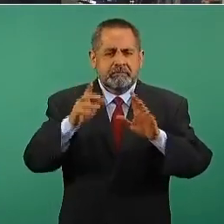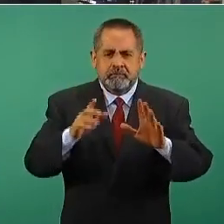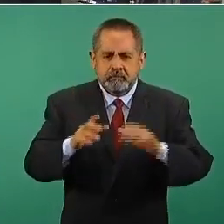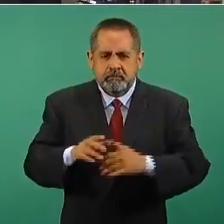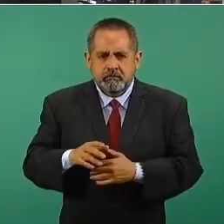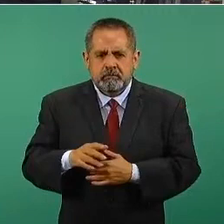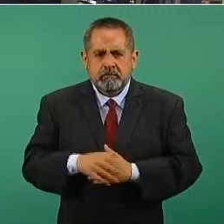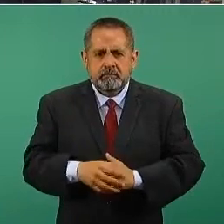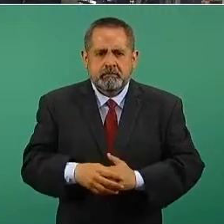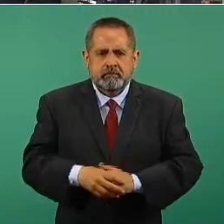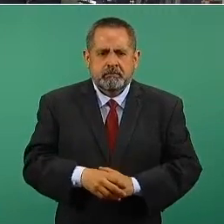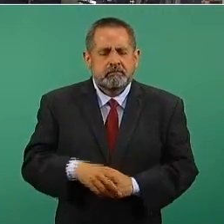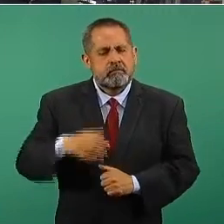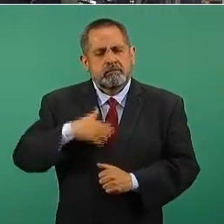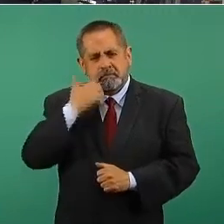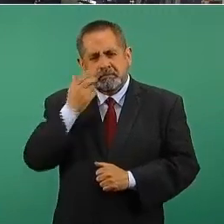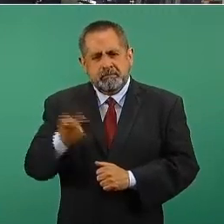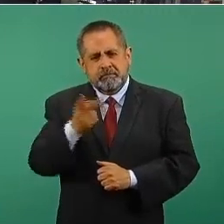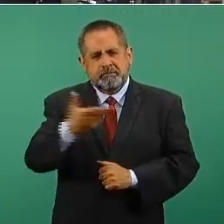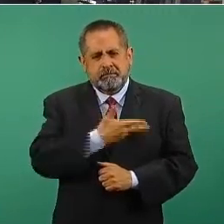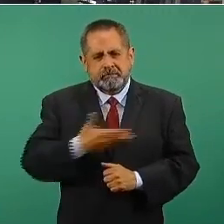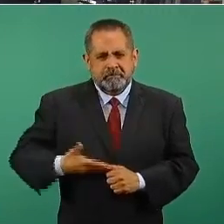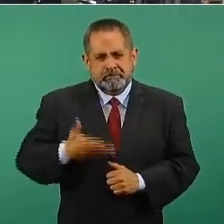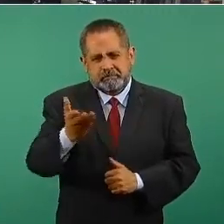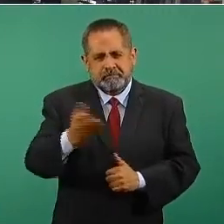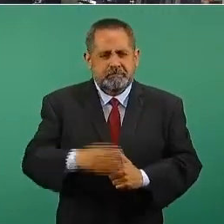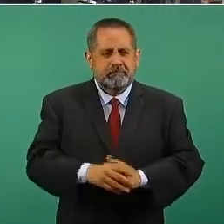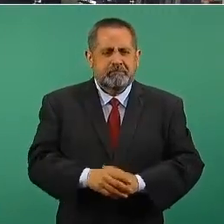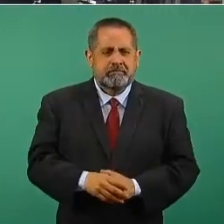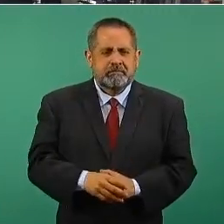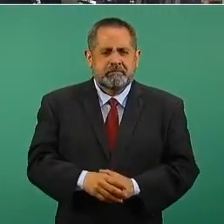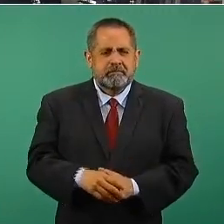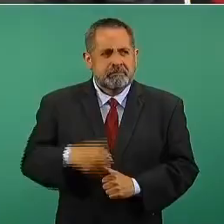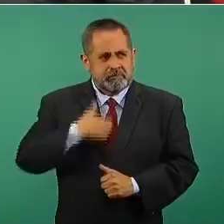que quisiera preguntarle, presidente,